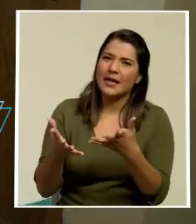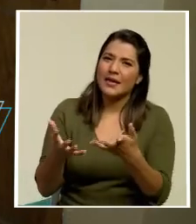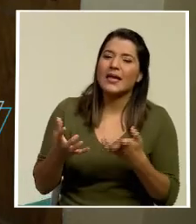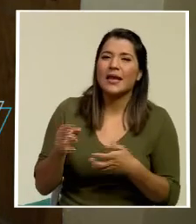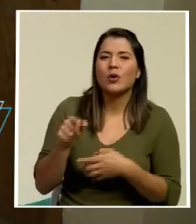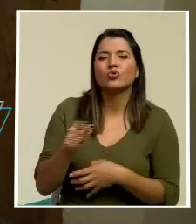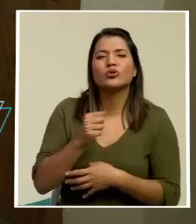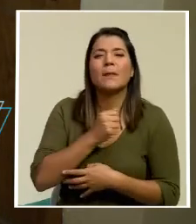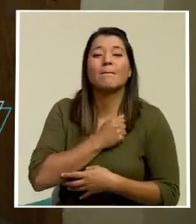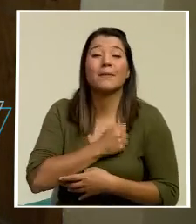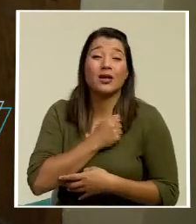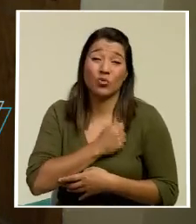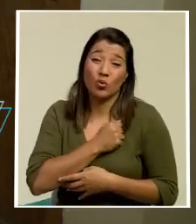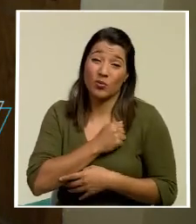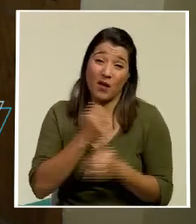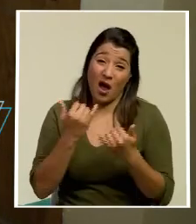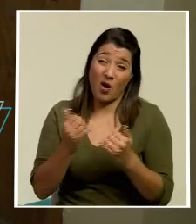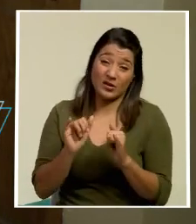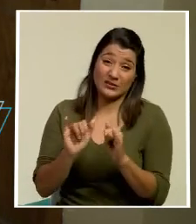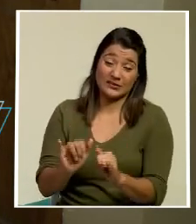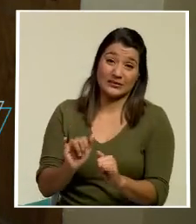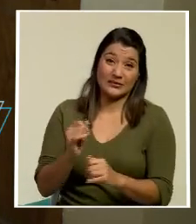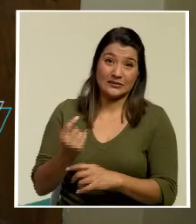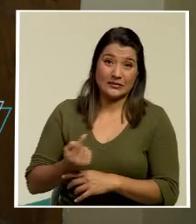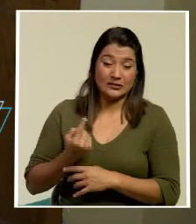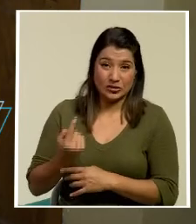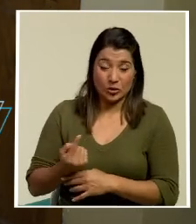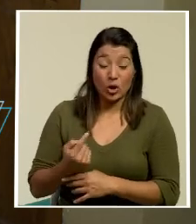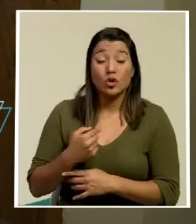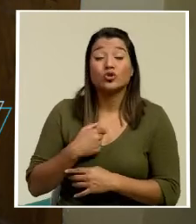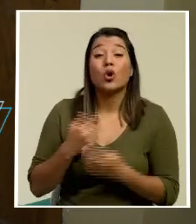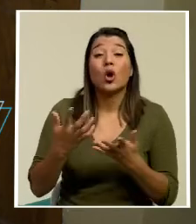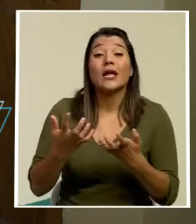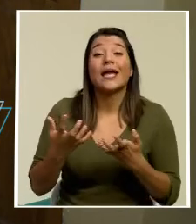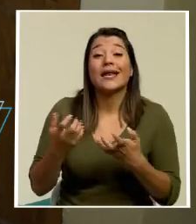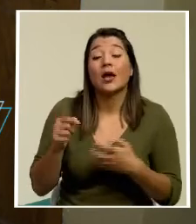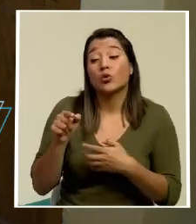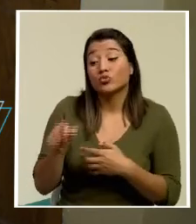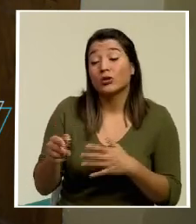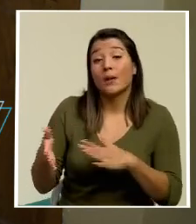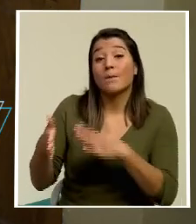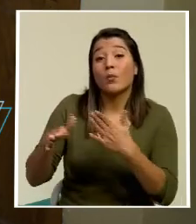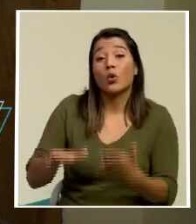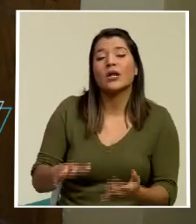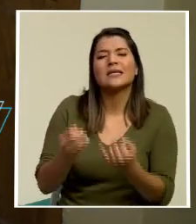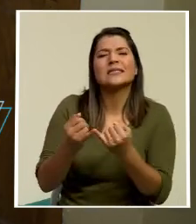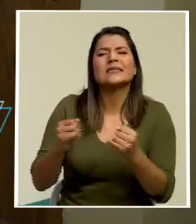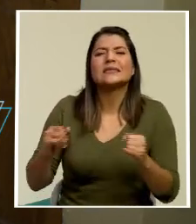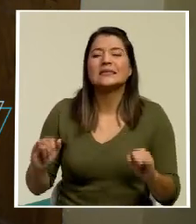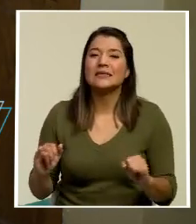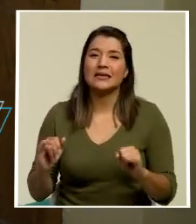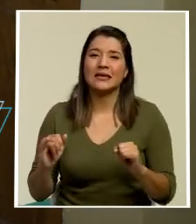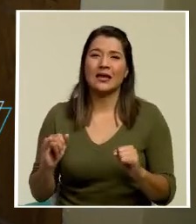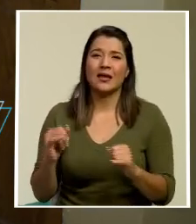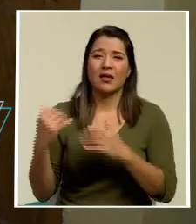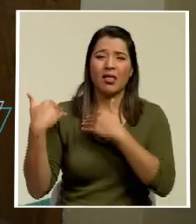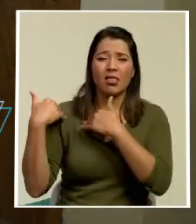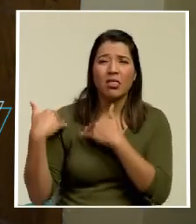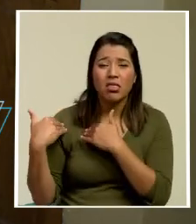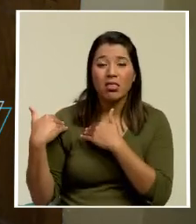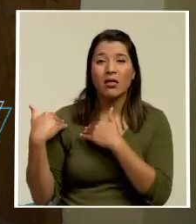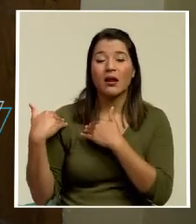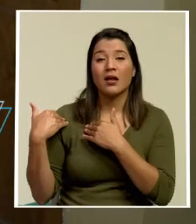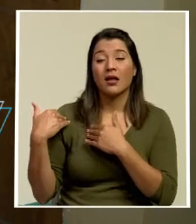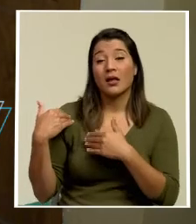que yace ahora abandonado en Puerto Padre. Hubiera querido que te fueras sin ese peso en el costado, que en la